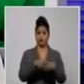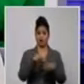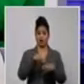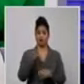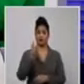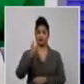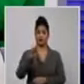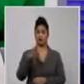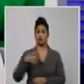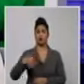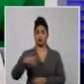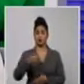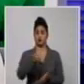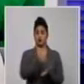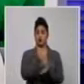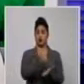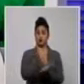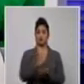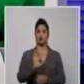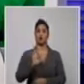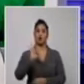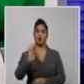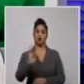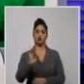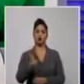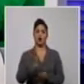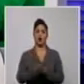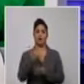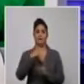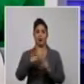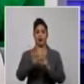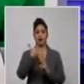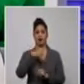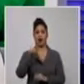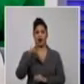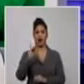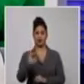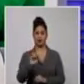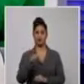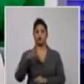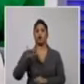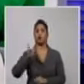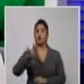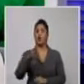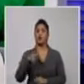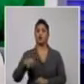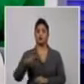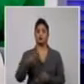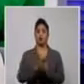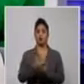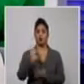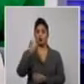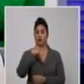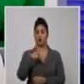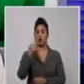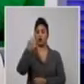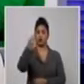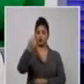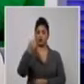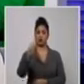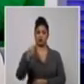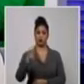Holguín, 8 de Mayarí, 9 del municipio Moa y 1 de cada uno de los